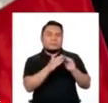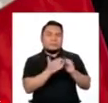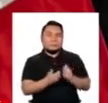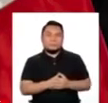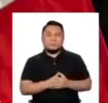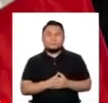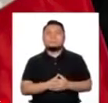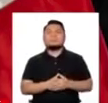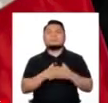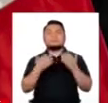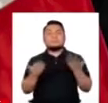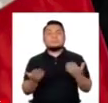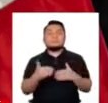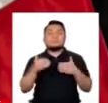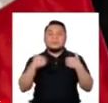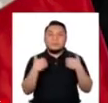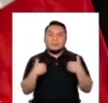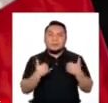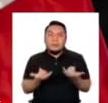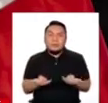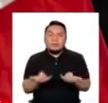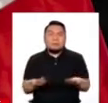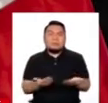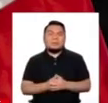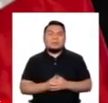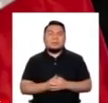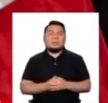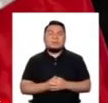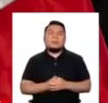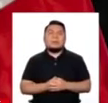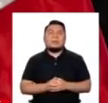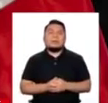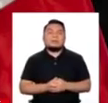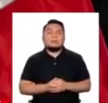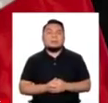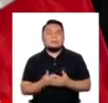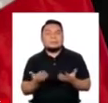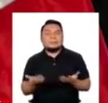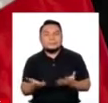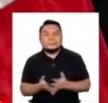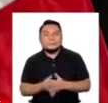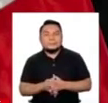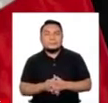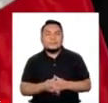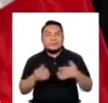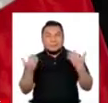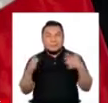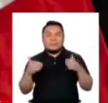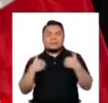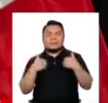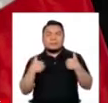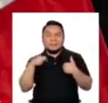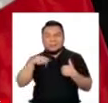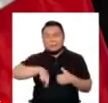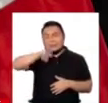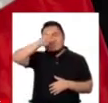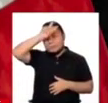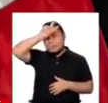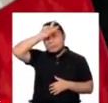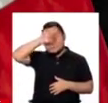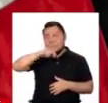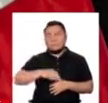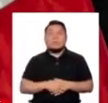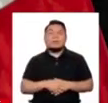de personas. Y entonces tenemos aquí que ya tenemos en el Perú